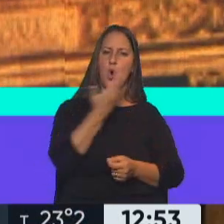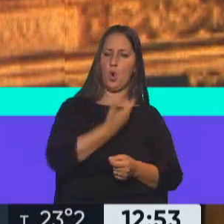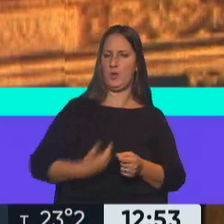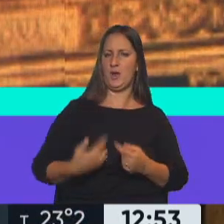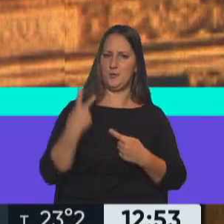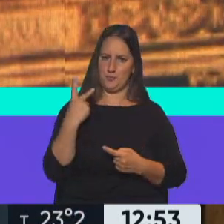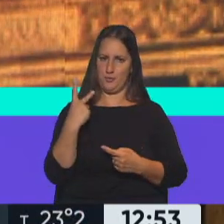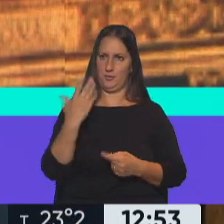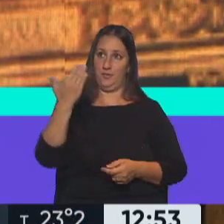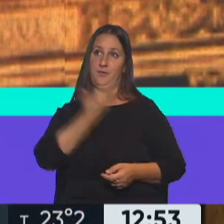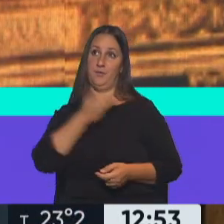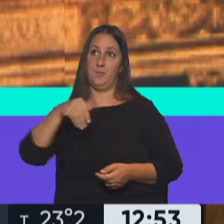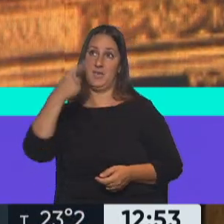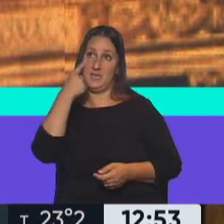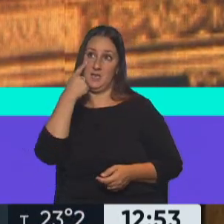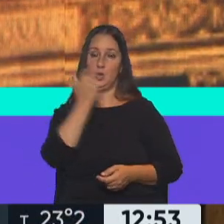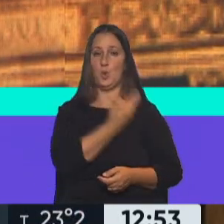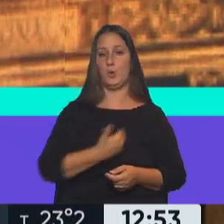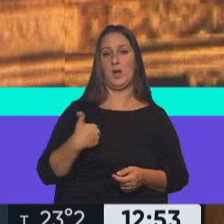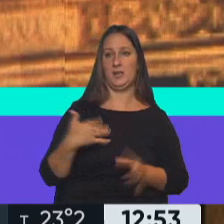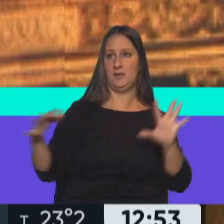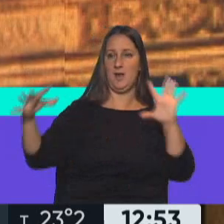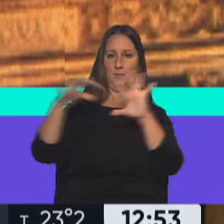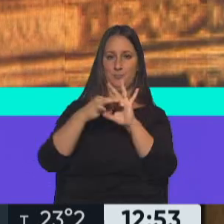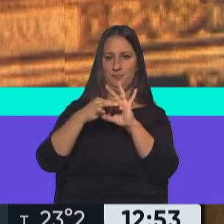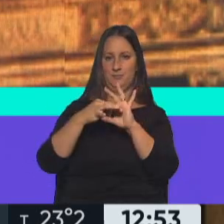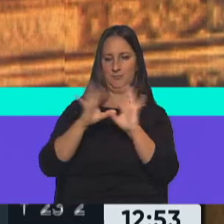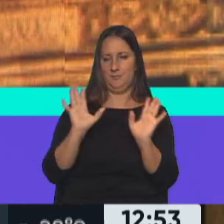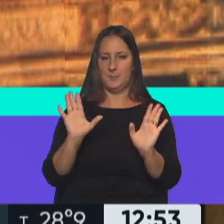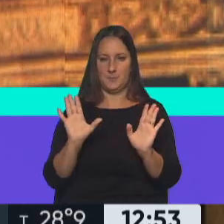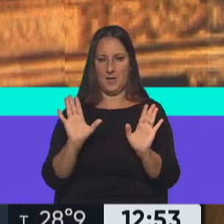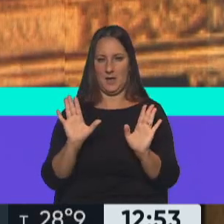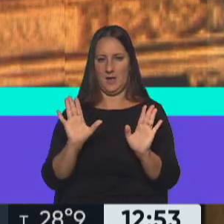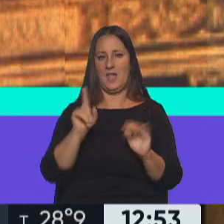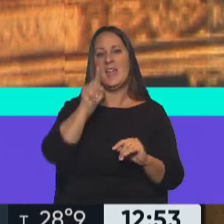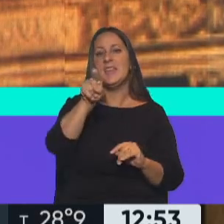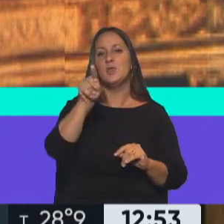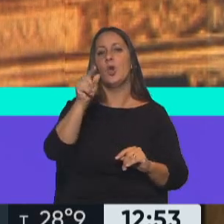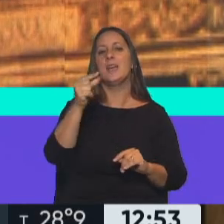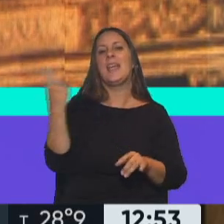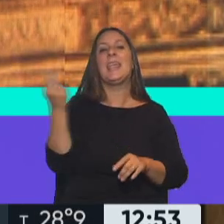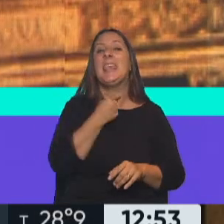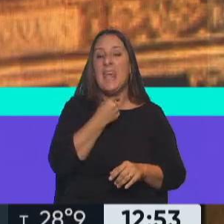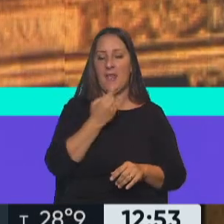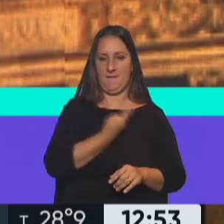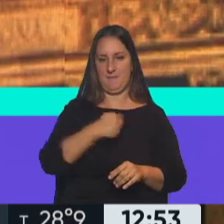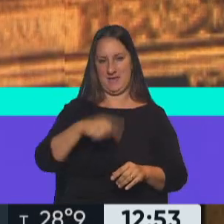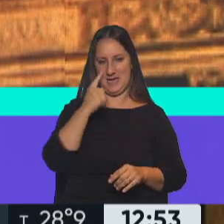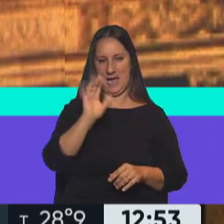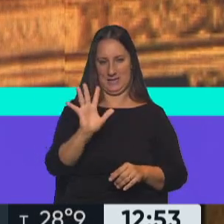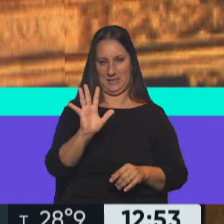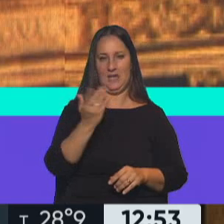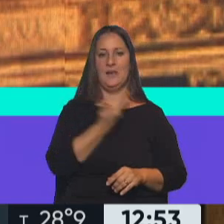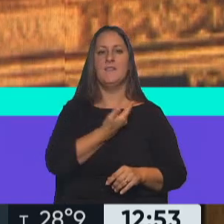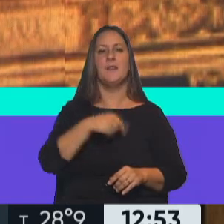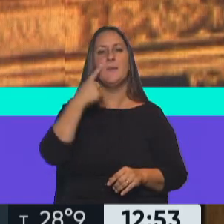Fondo Monetario Internacional y el gobierno argentino. Déjenme decirles, eso es lo que el Fondo Monetario siempre quiere, porque el Fondo